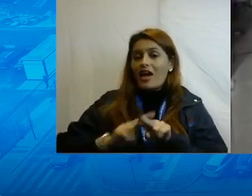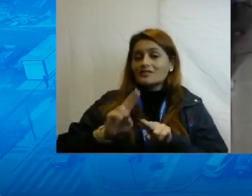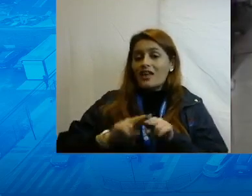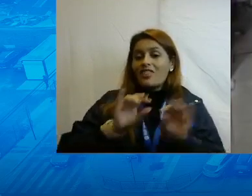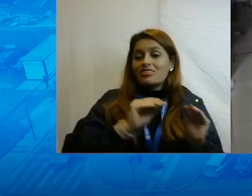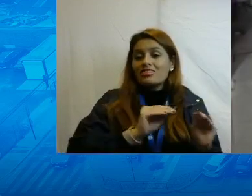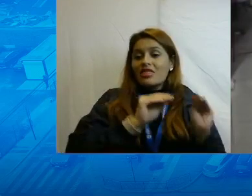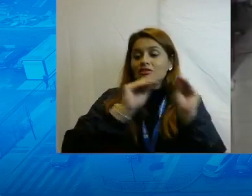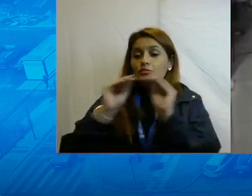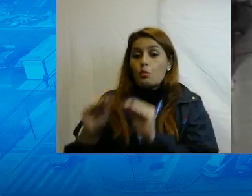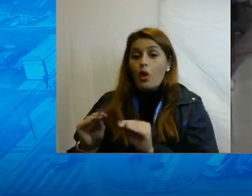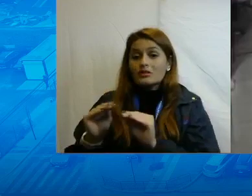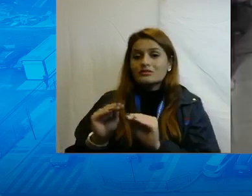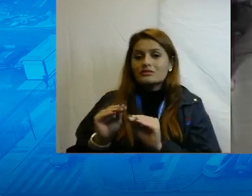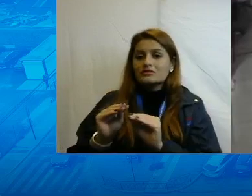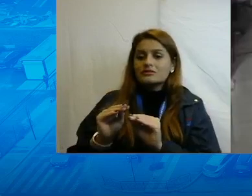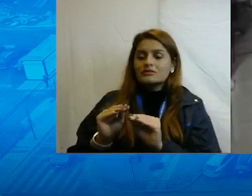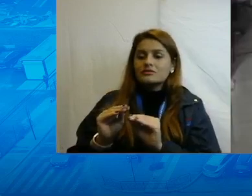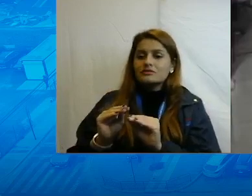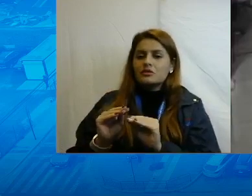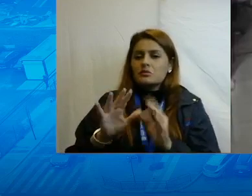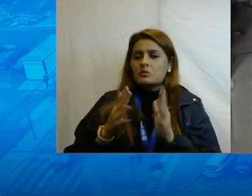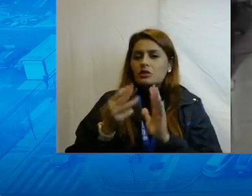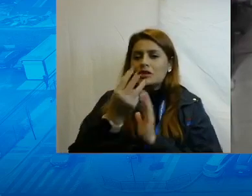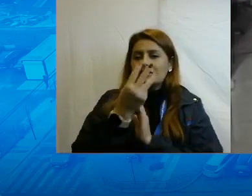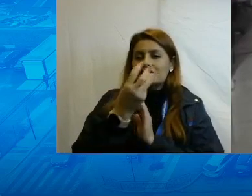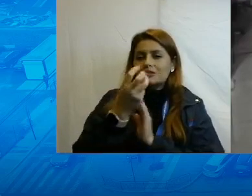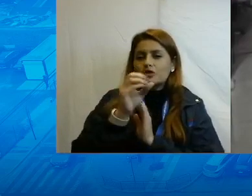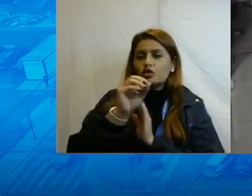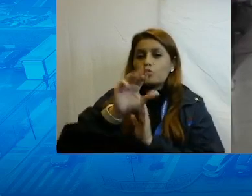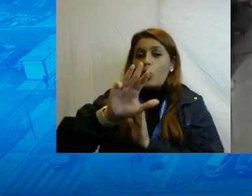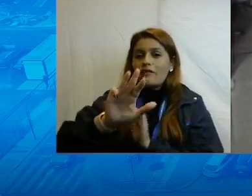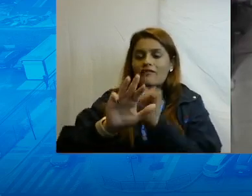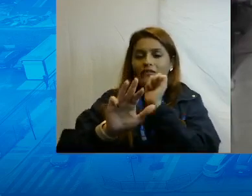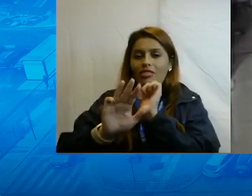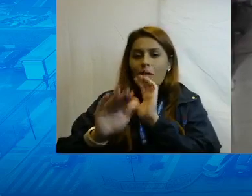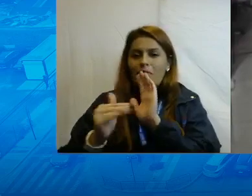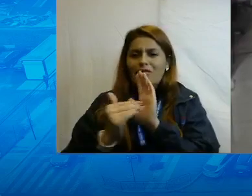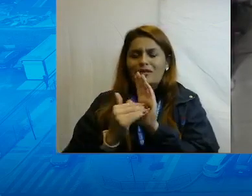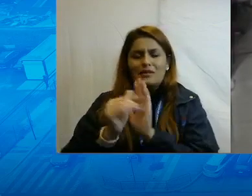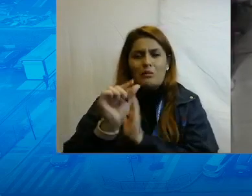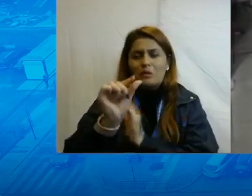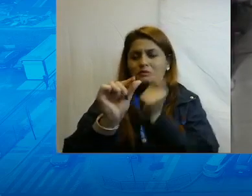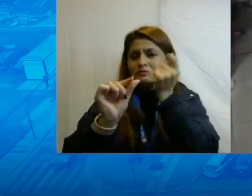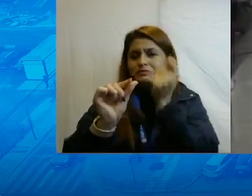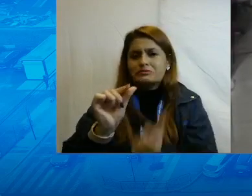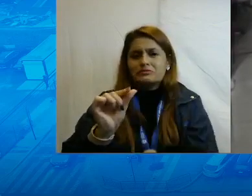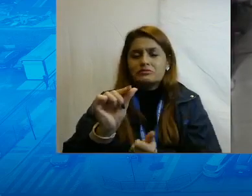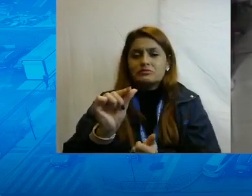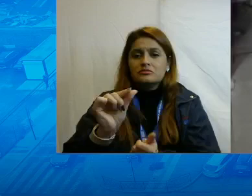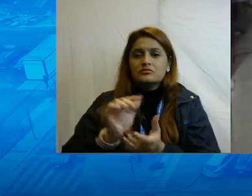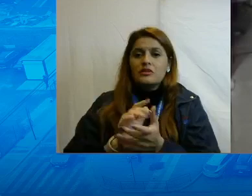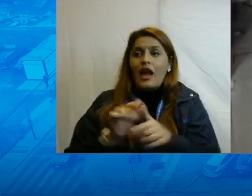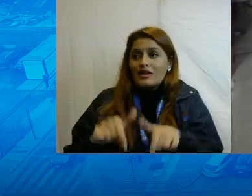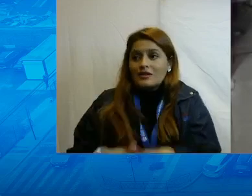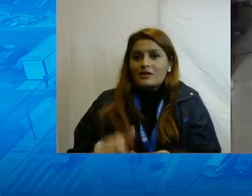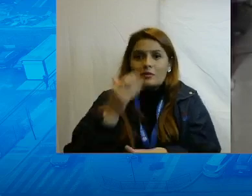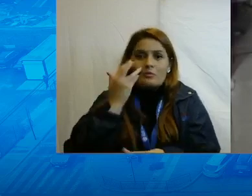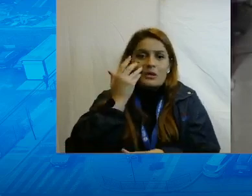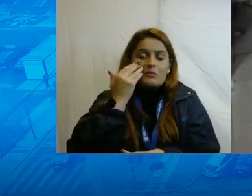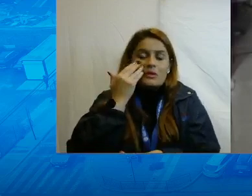posterior a lo que se acaben las esterilizaciones. Son 309 esterilizaciones que quedan pendientes. Es nada. En una comuna con más